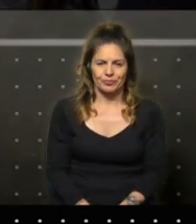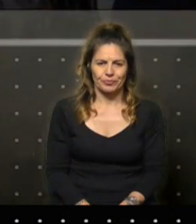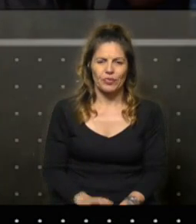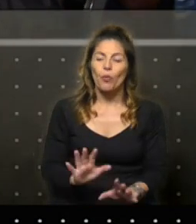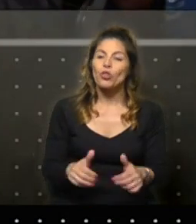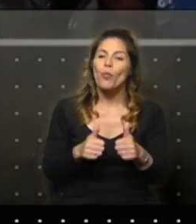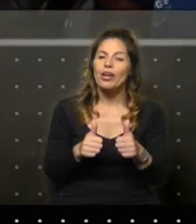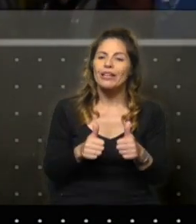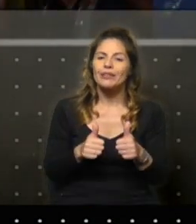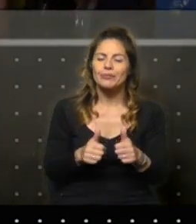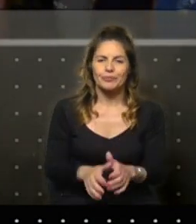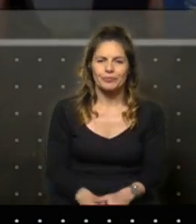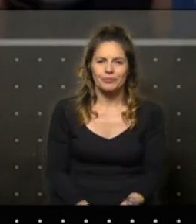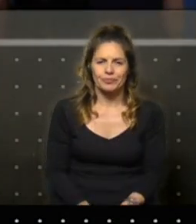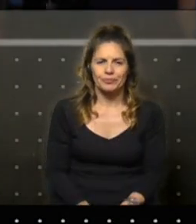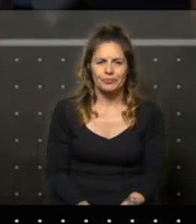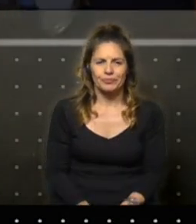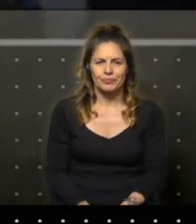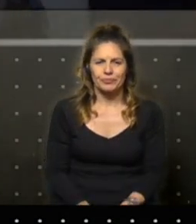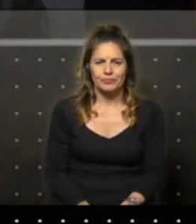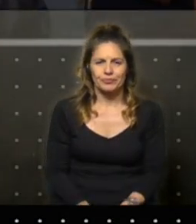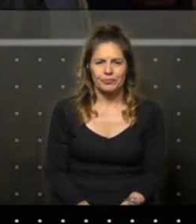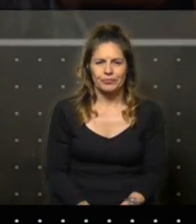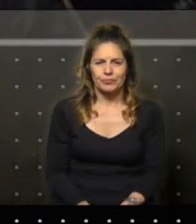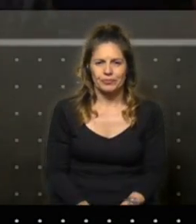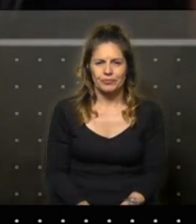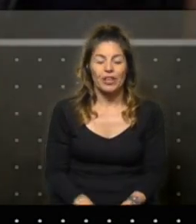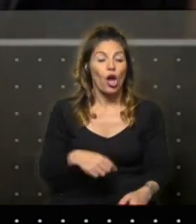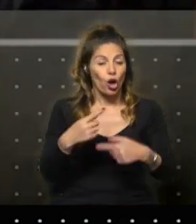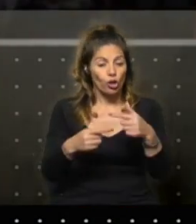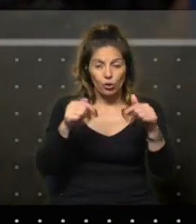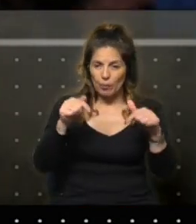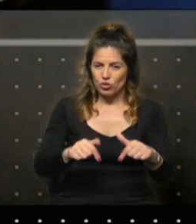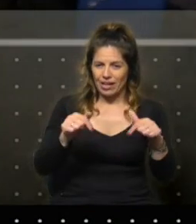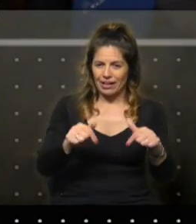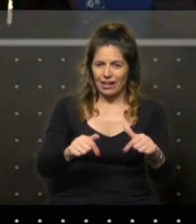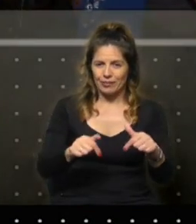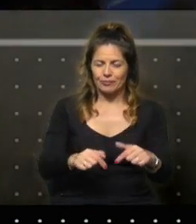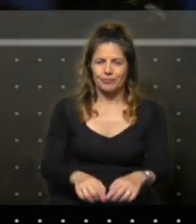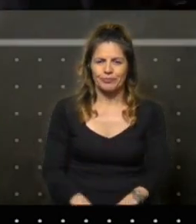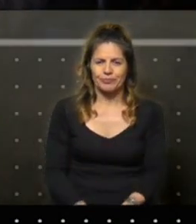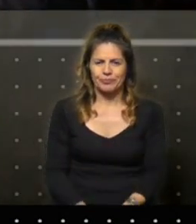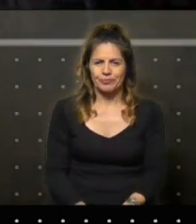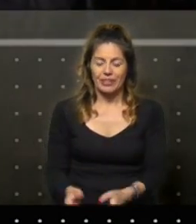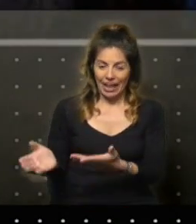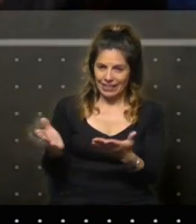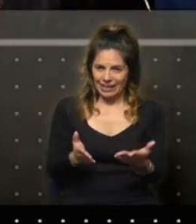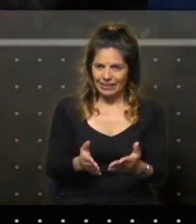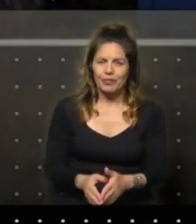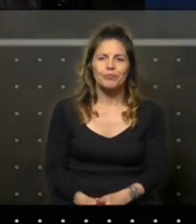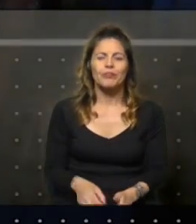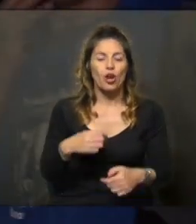todo por ahí marcame Ahí está Federico yurkov Seguimos aquí adelante Seguimos aquí